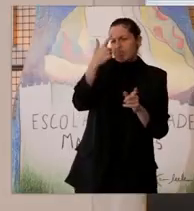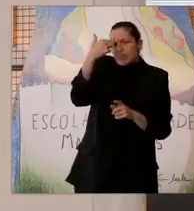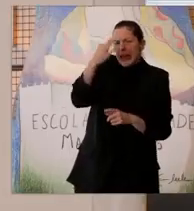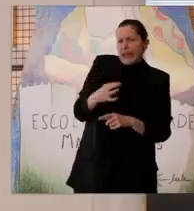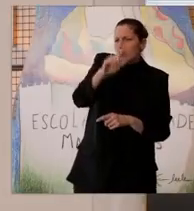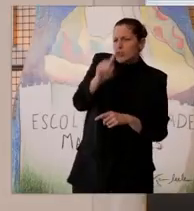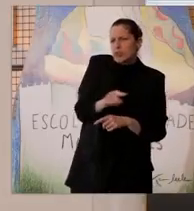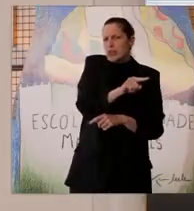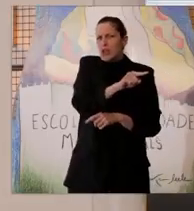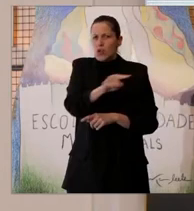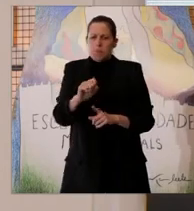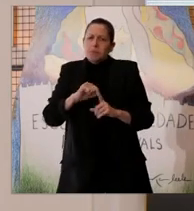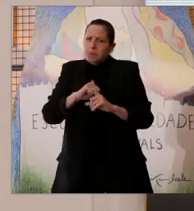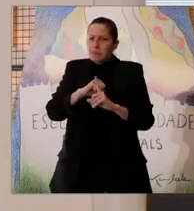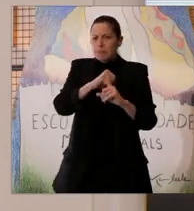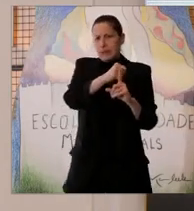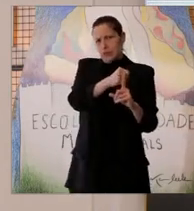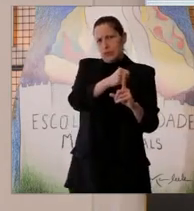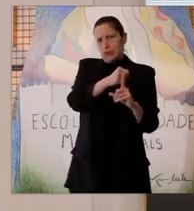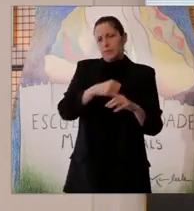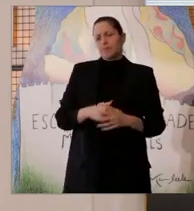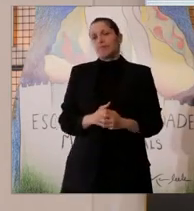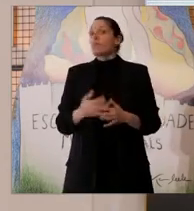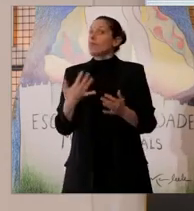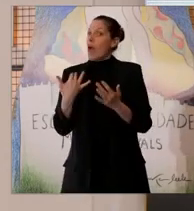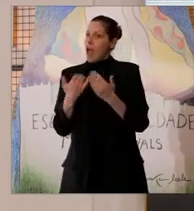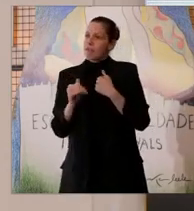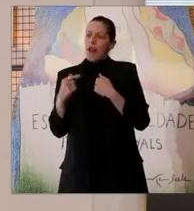esa gente tome esas decisiones tiene consecuencias además